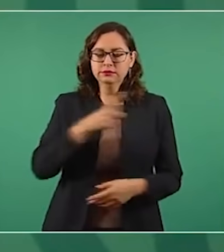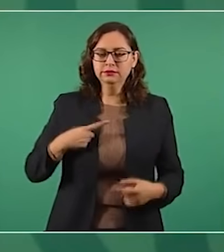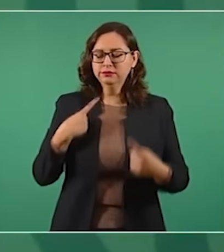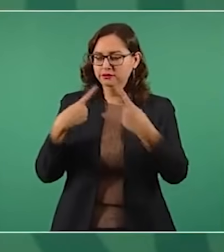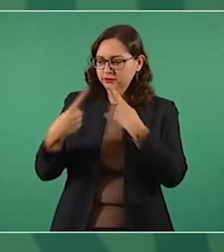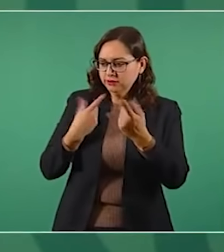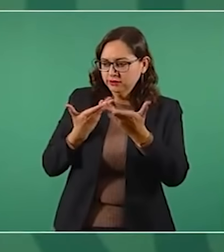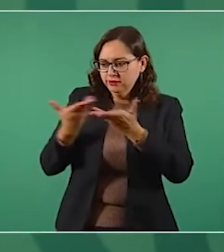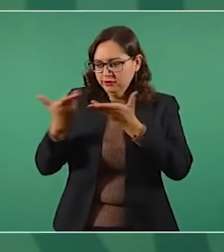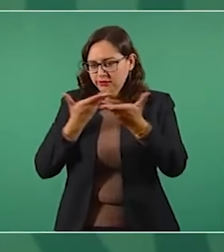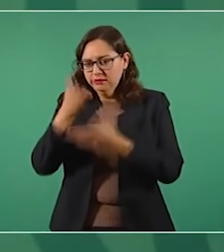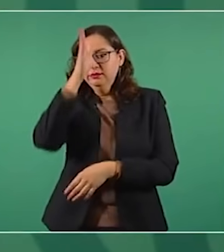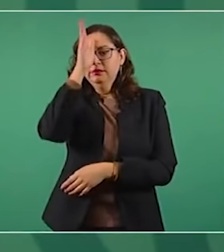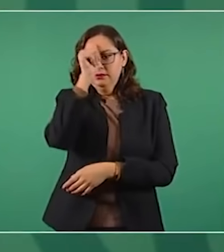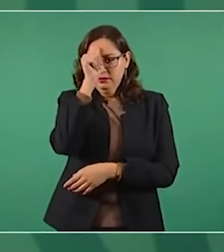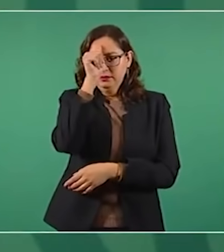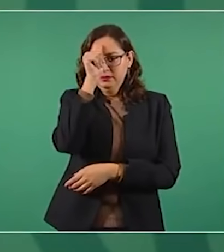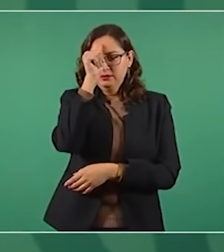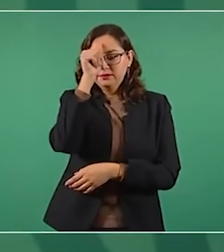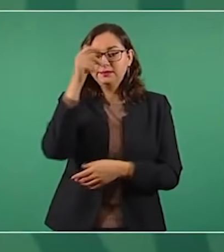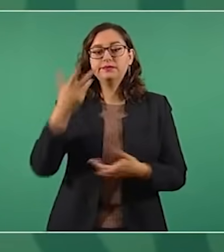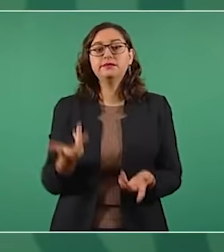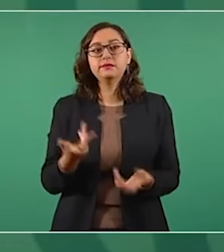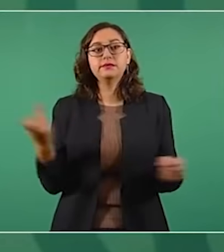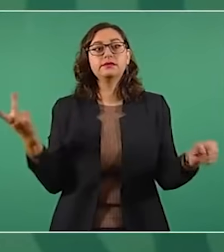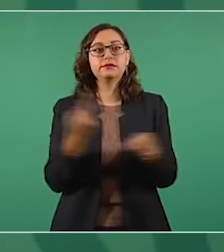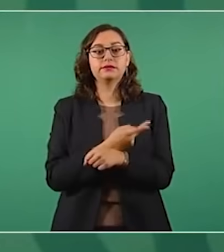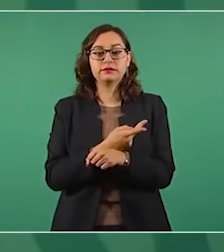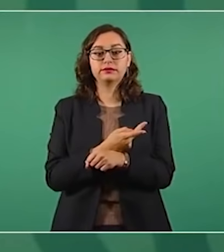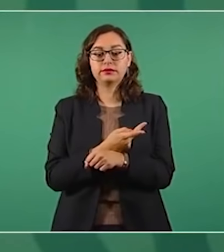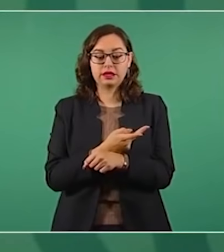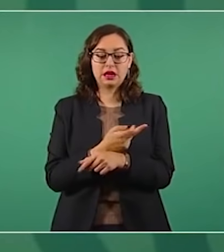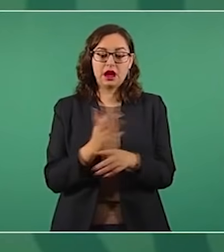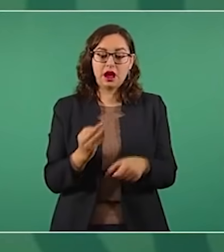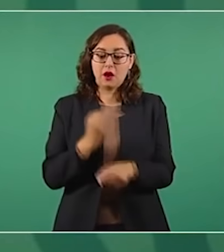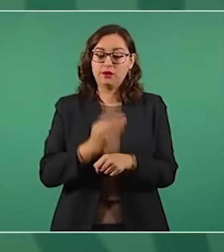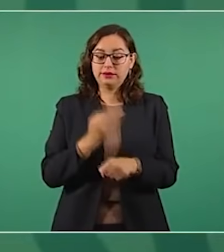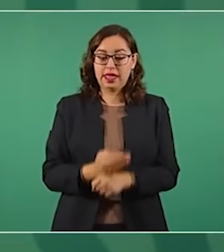un avance el que la presa pueda